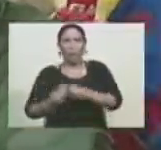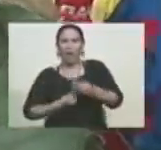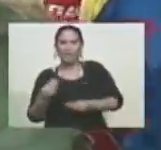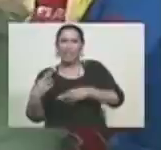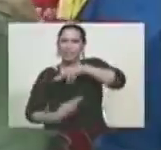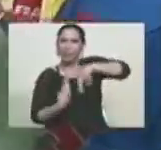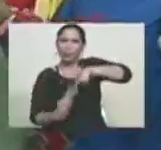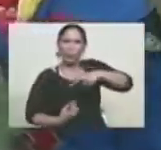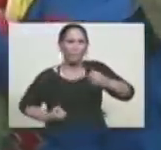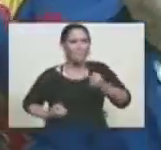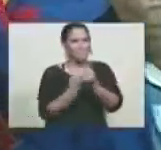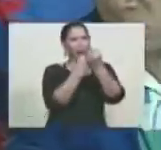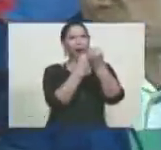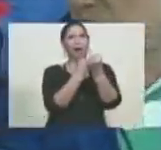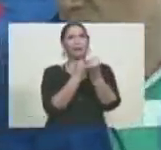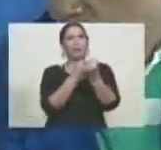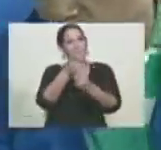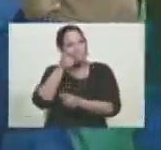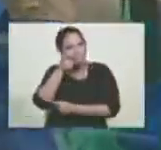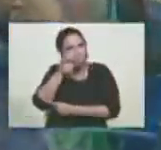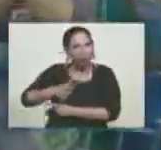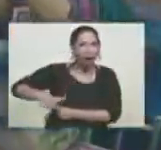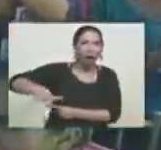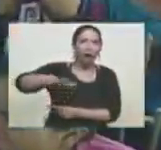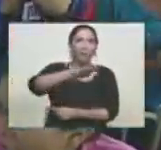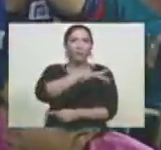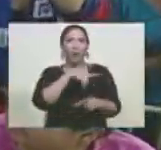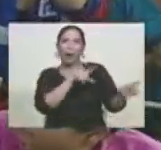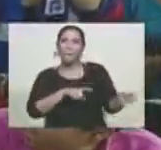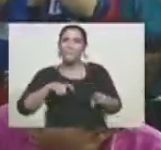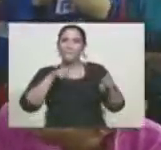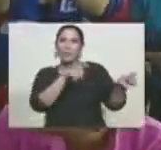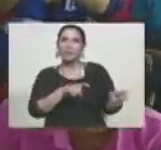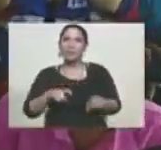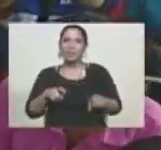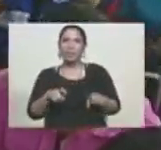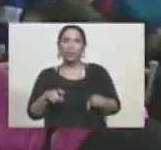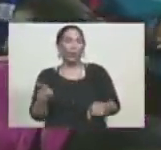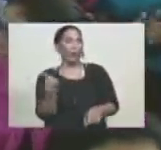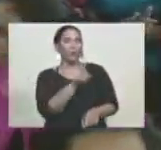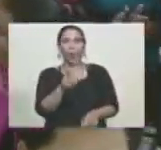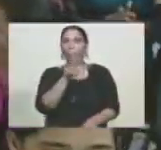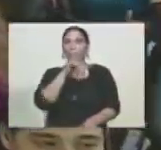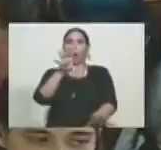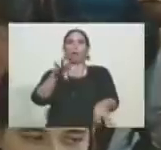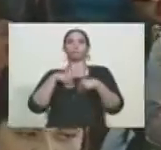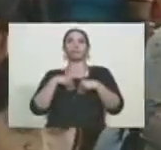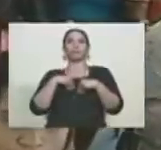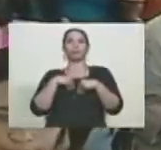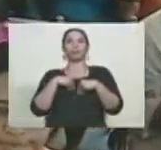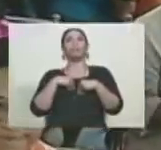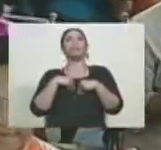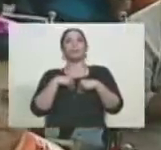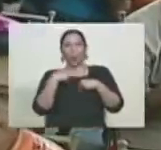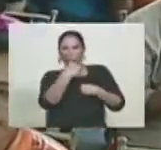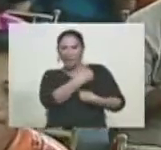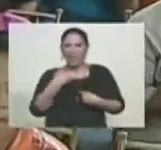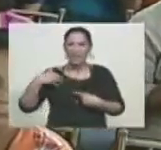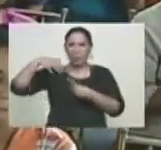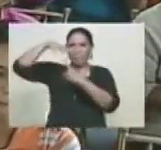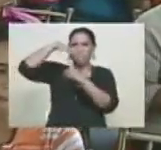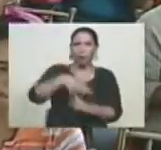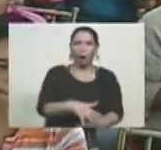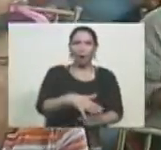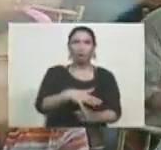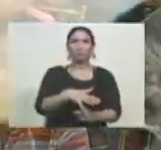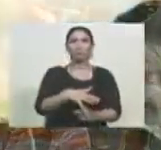las bases. Y el pueblo campesino no lo van a silenciar porque nos han querido ocultar, colocarlo